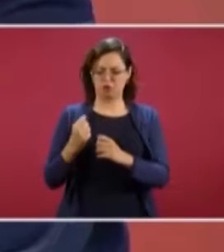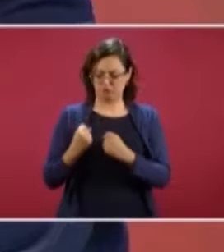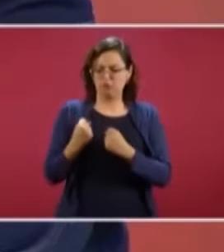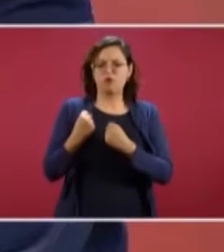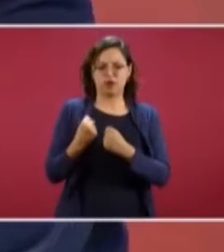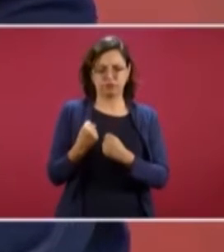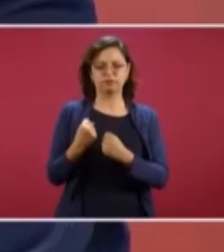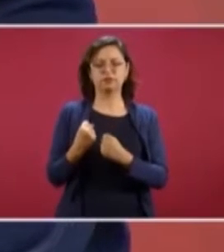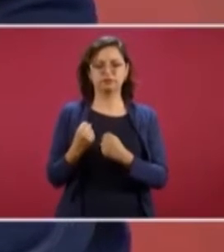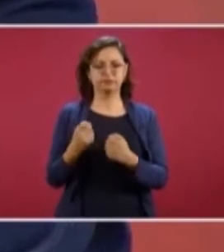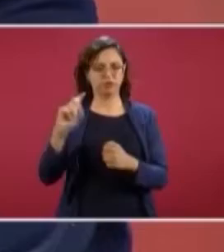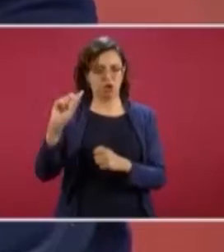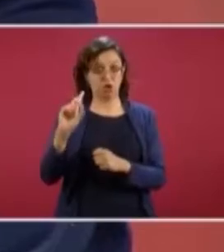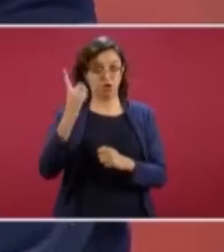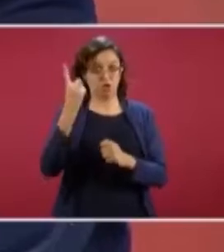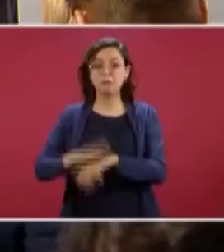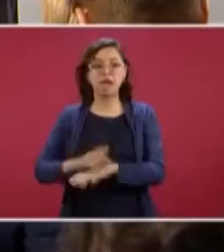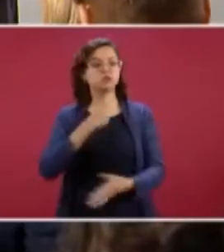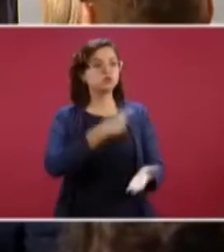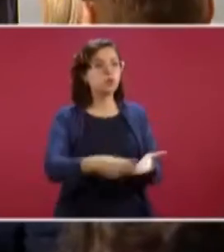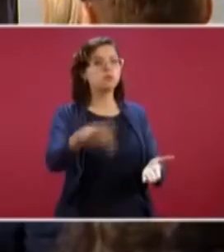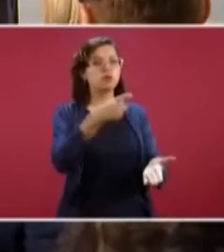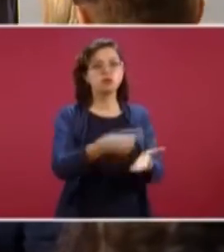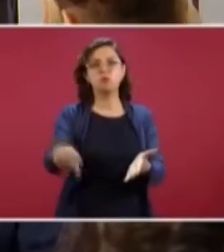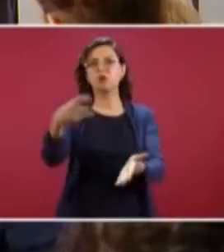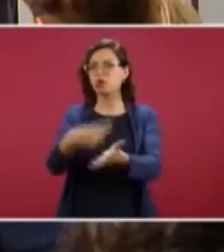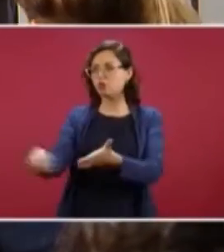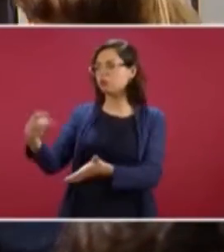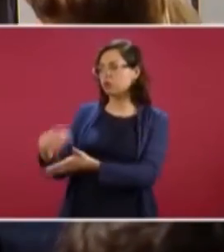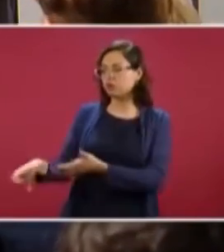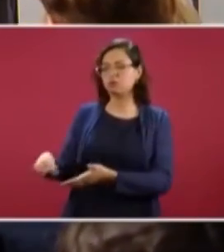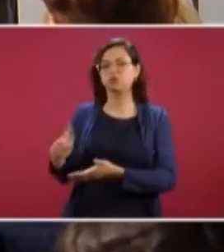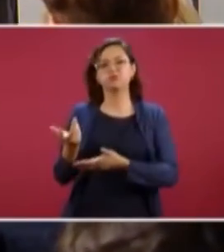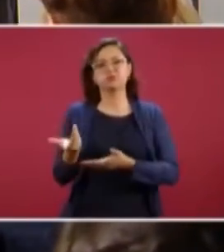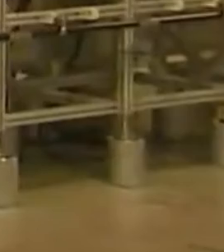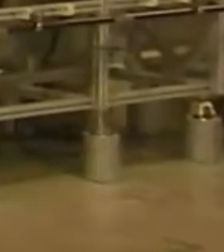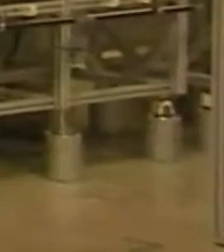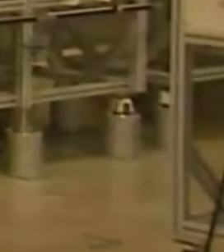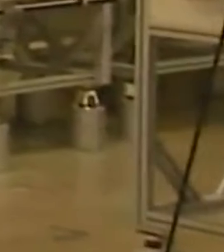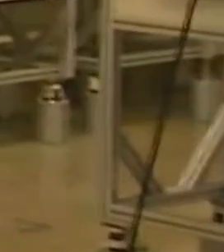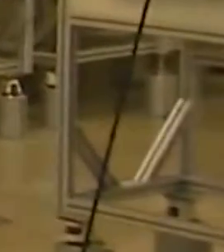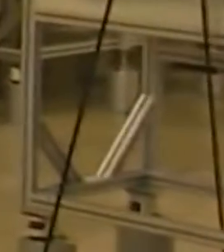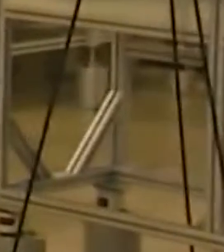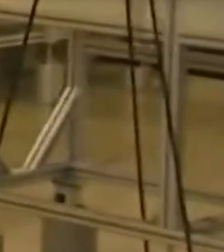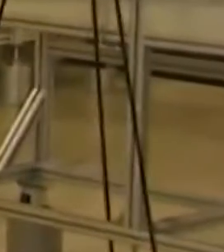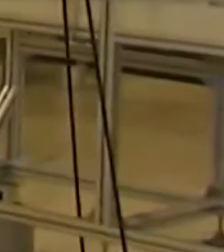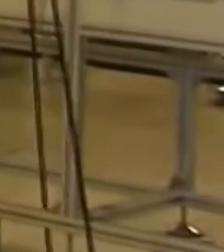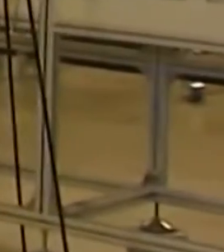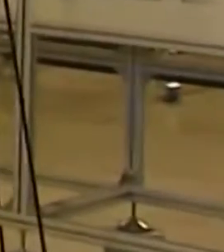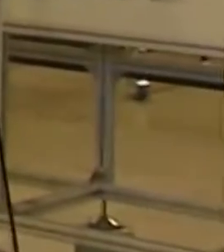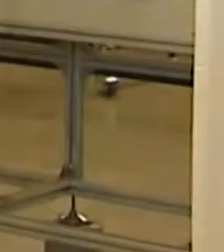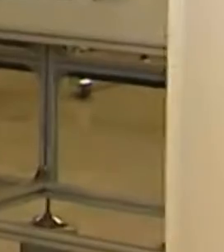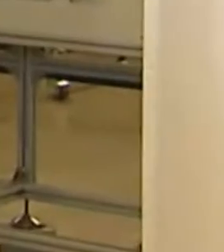pretende catalogar a los cárteles del narcotráfico que actúan en mexico como grupos terroristas las afirmaciones de trump desataron críticas